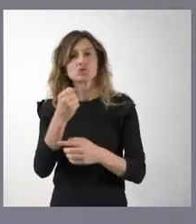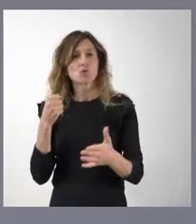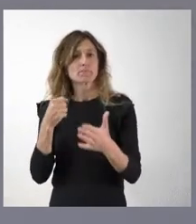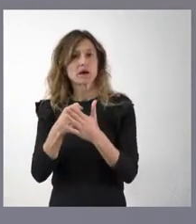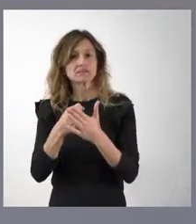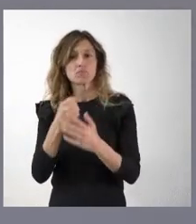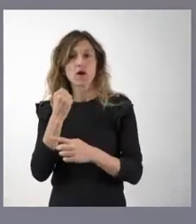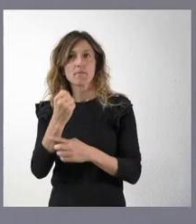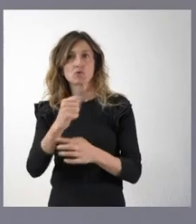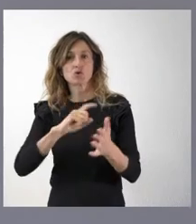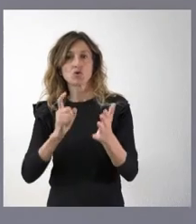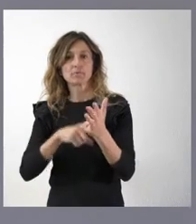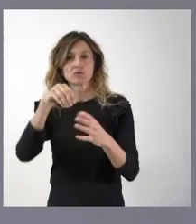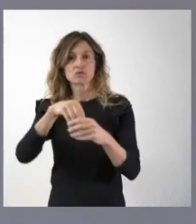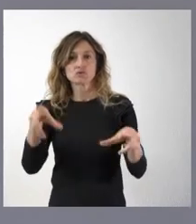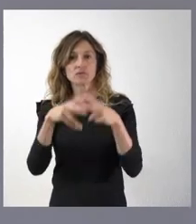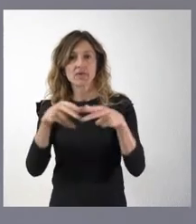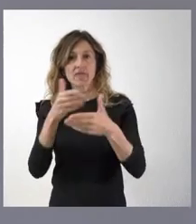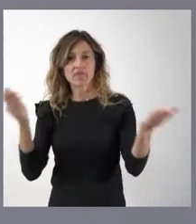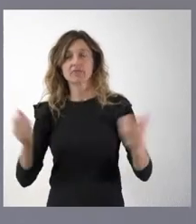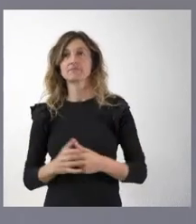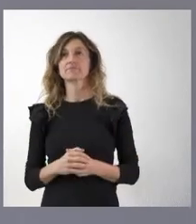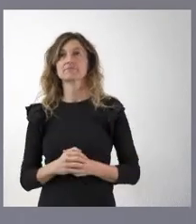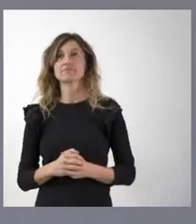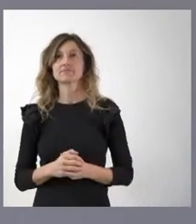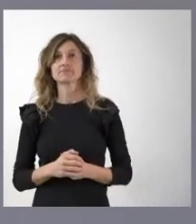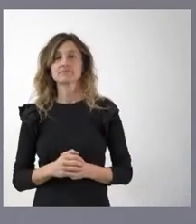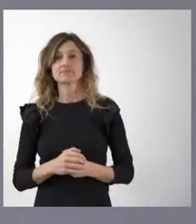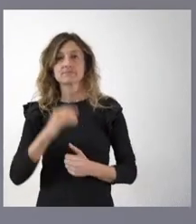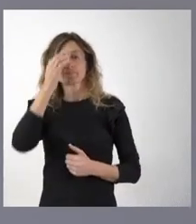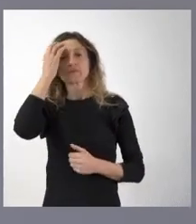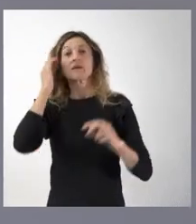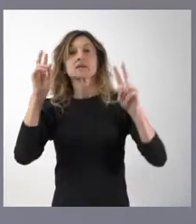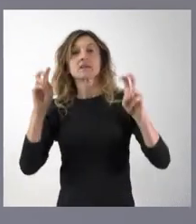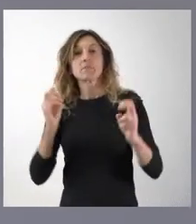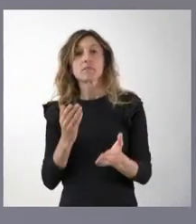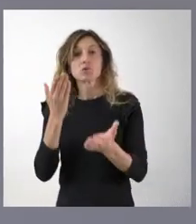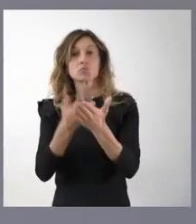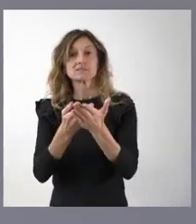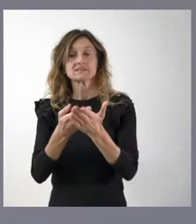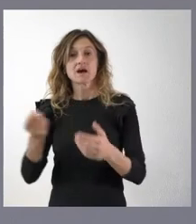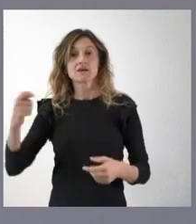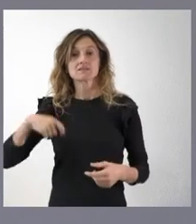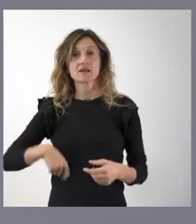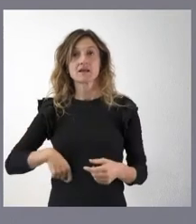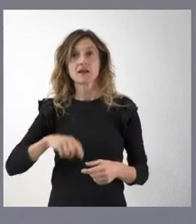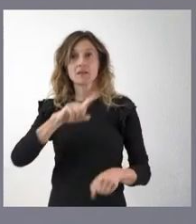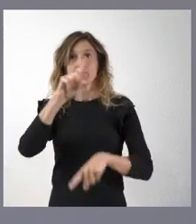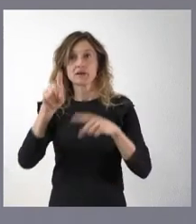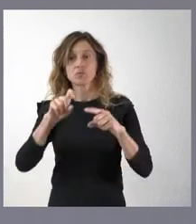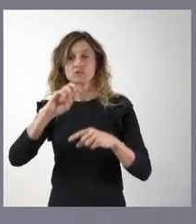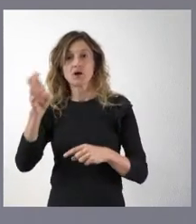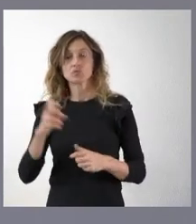apoyo posible dentro de la sociedad la propuesta salarial que se nos queda otra pregunta no que